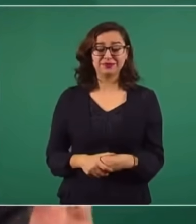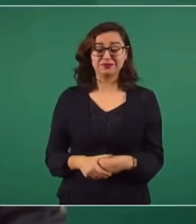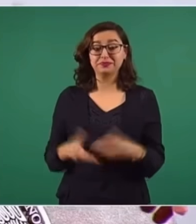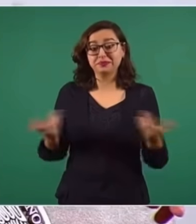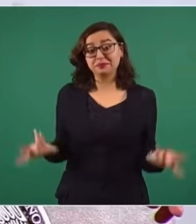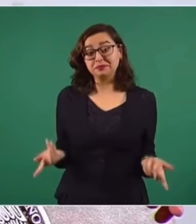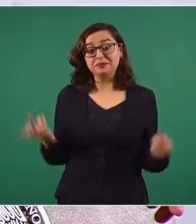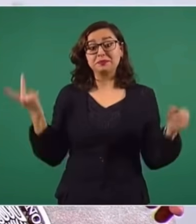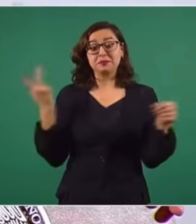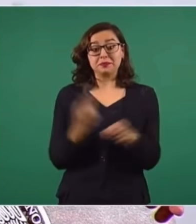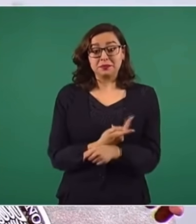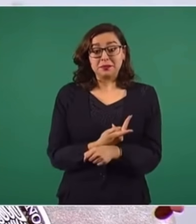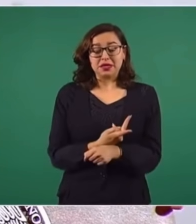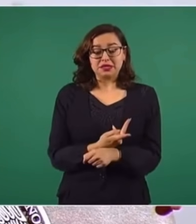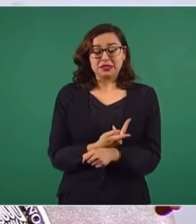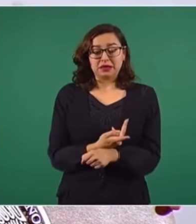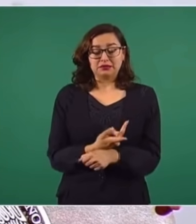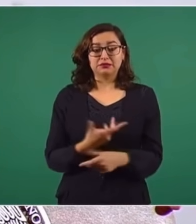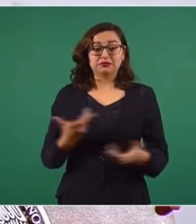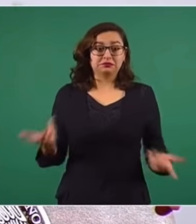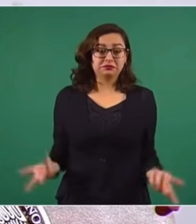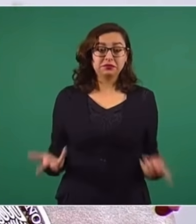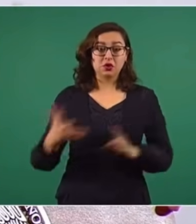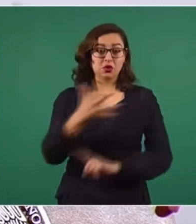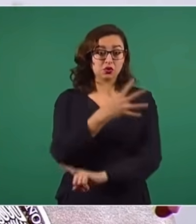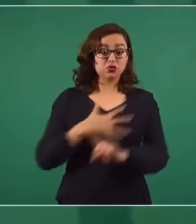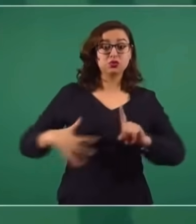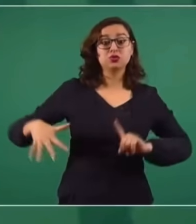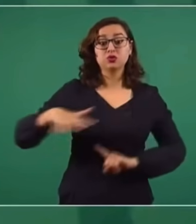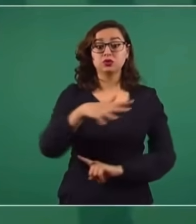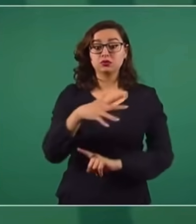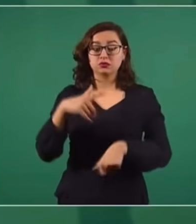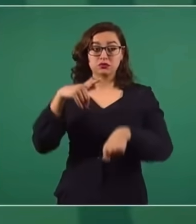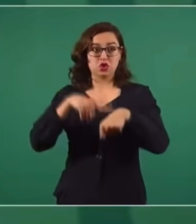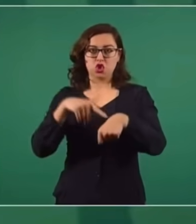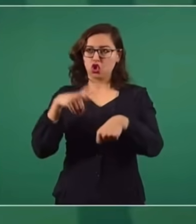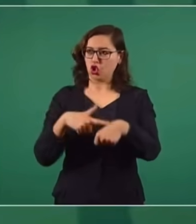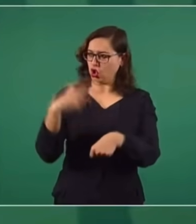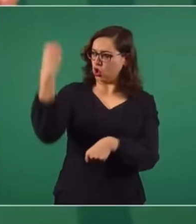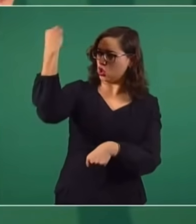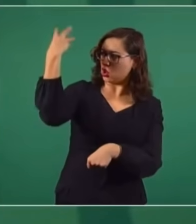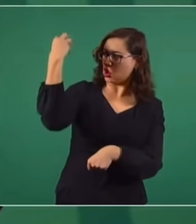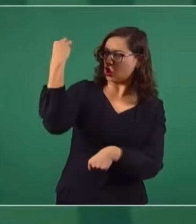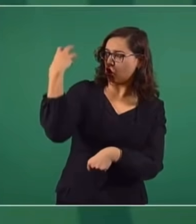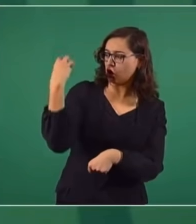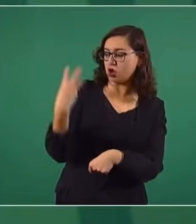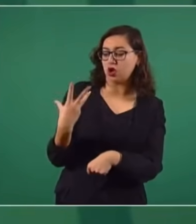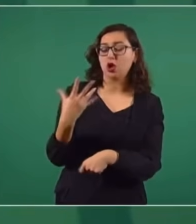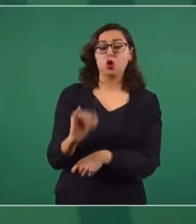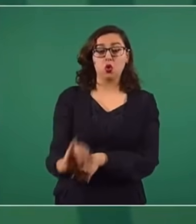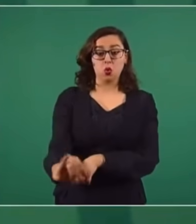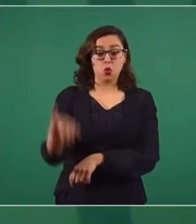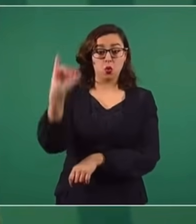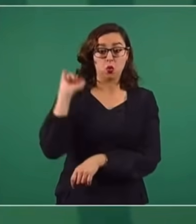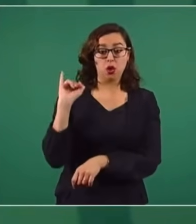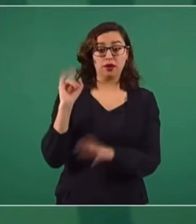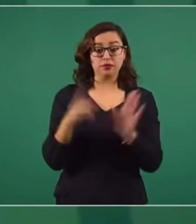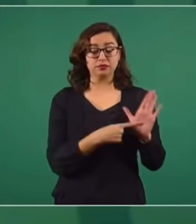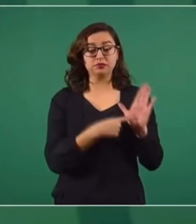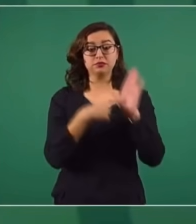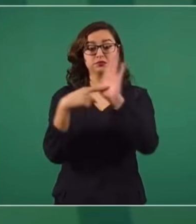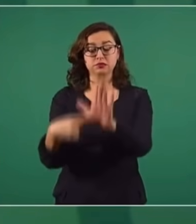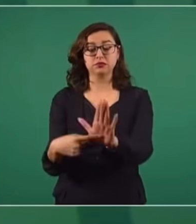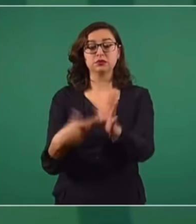algo que ha estado en la esfera pública, que es el tema del semáforo de riesgo COVID. El jueves pasado presentamos ante el